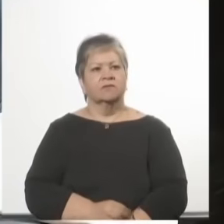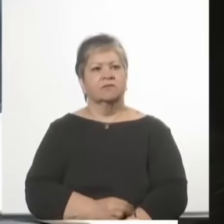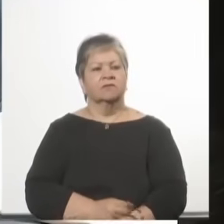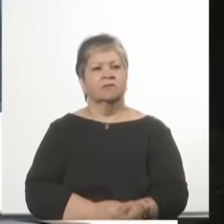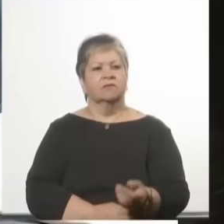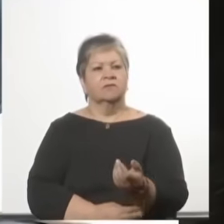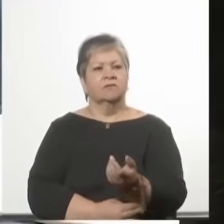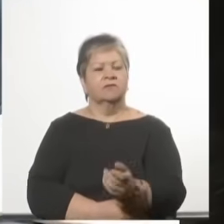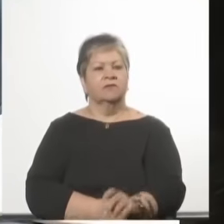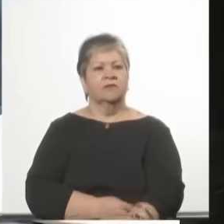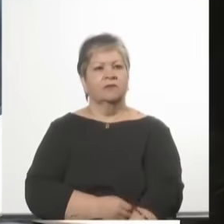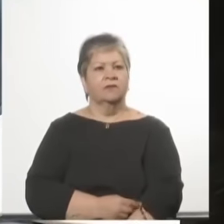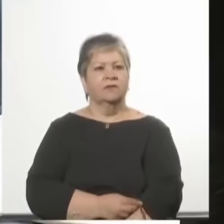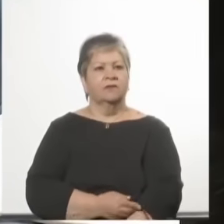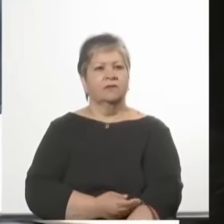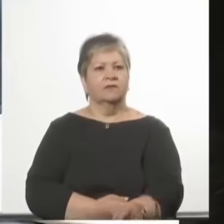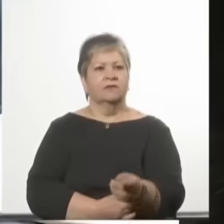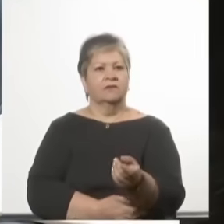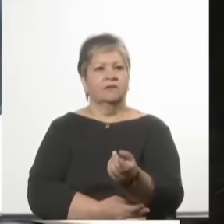Ah, bien.